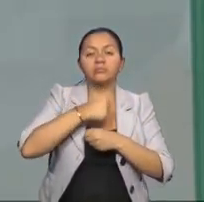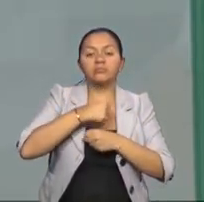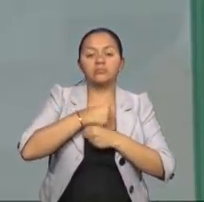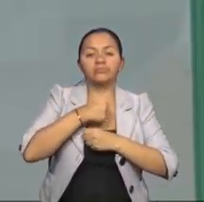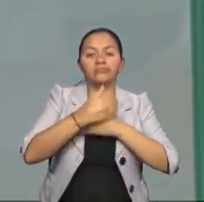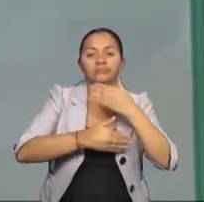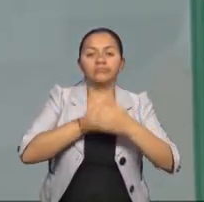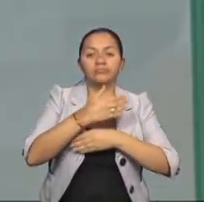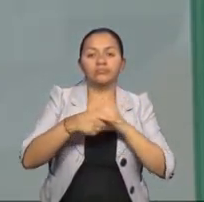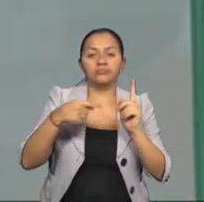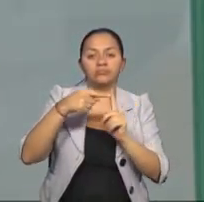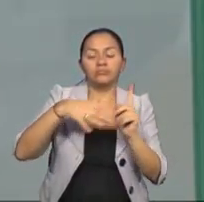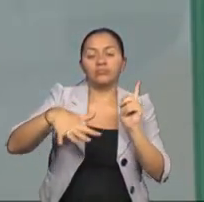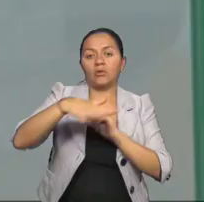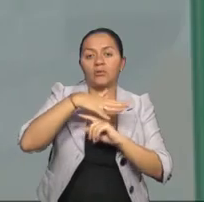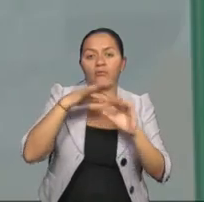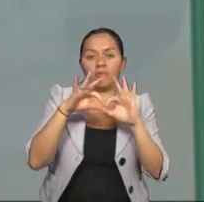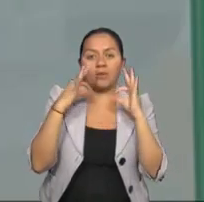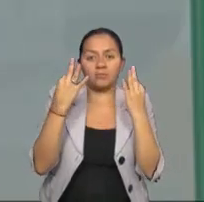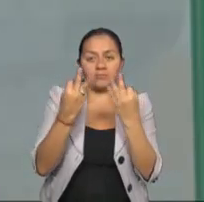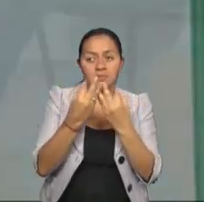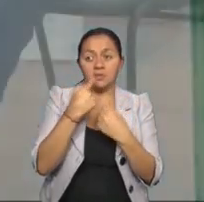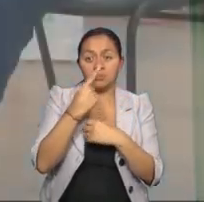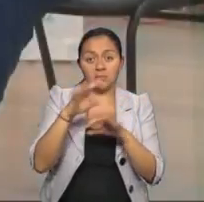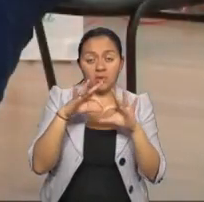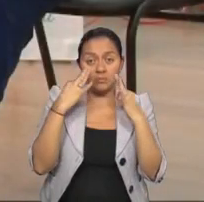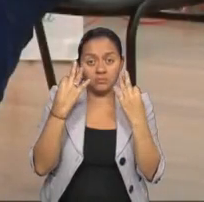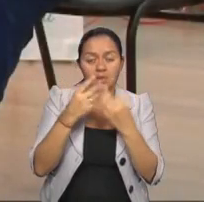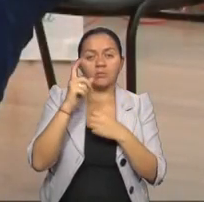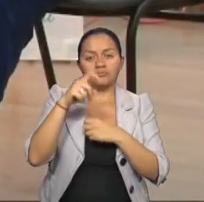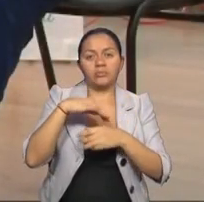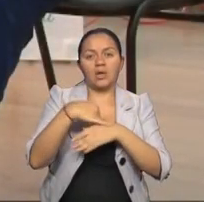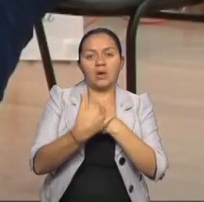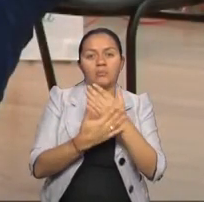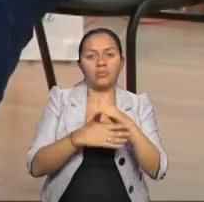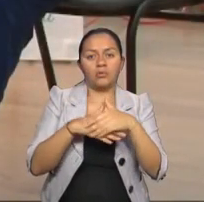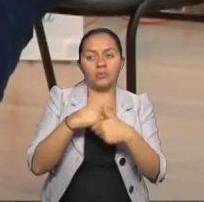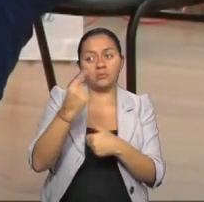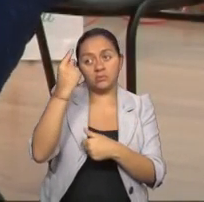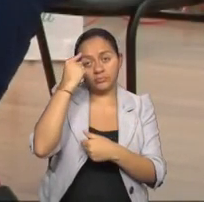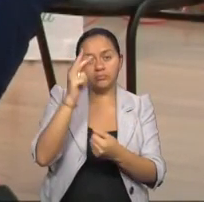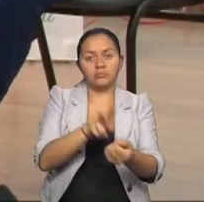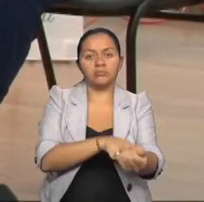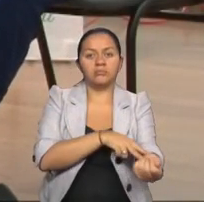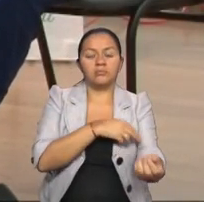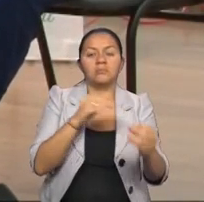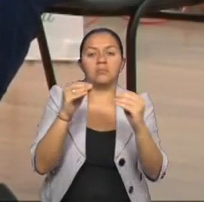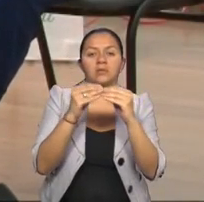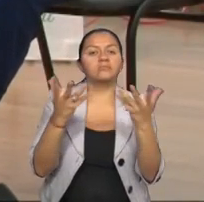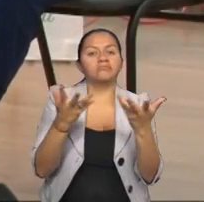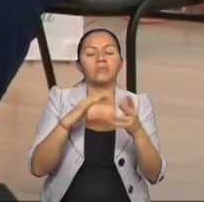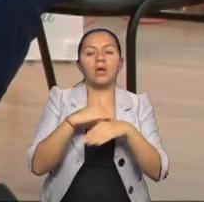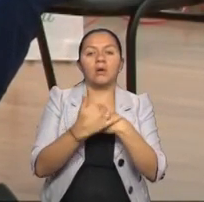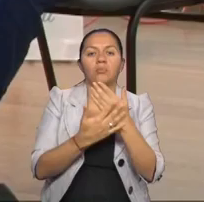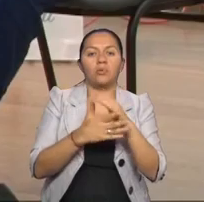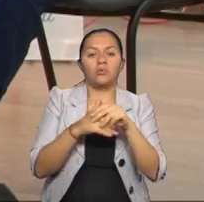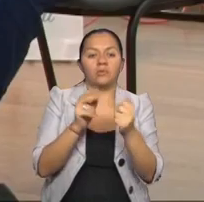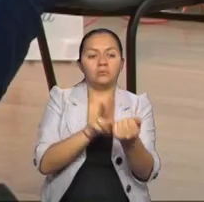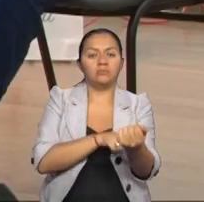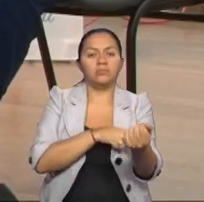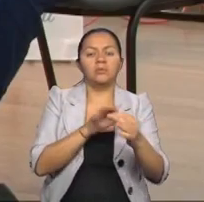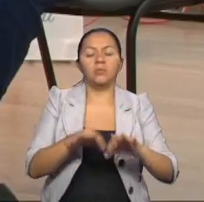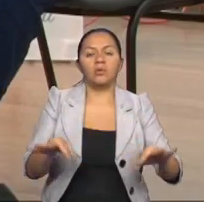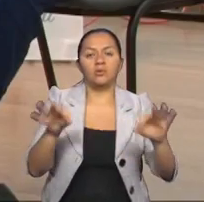directamente desde el entorno familiar ya que tú mismo dices aprovechando las creencias o las tradiciones como como aprovechar la tradición por